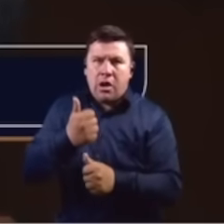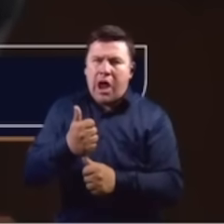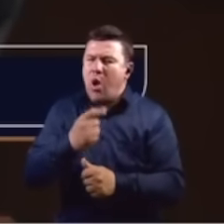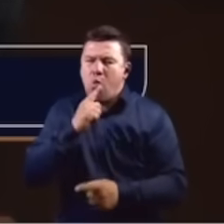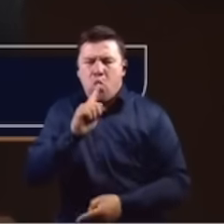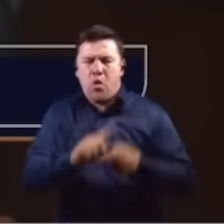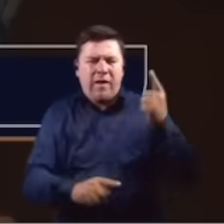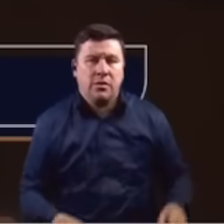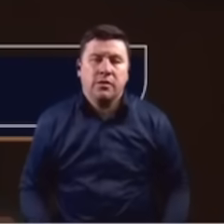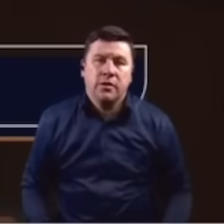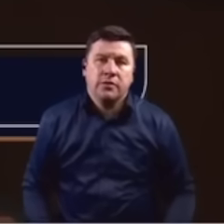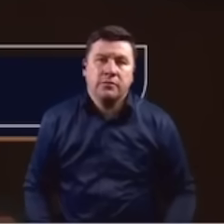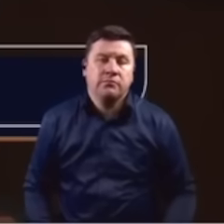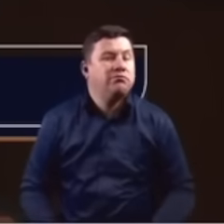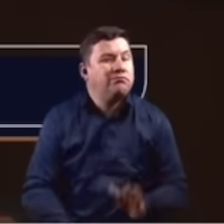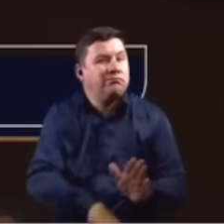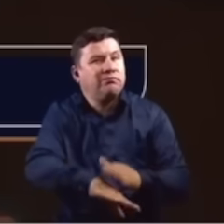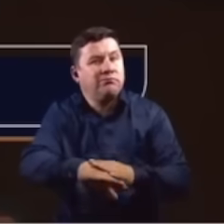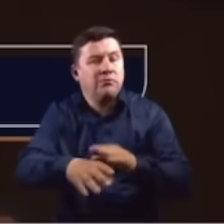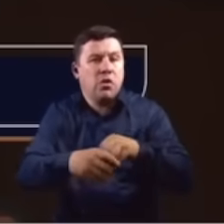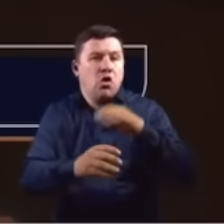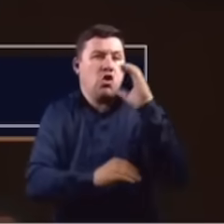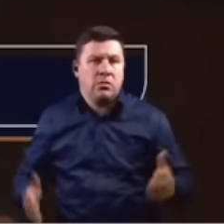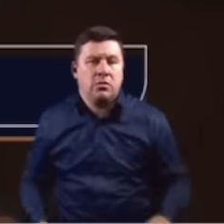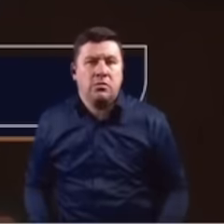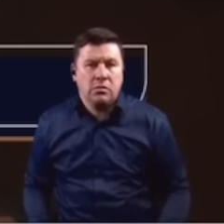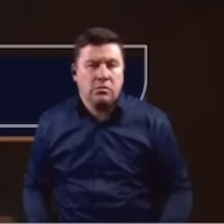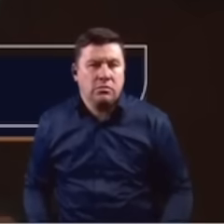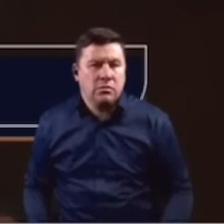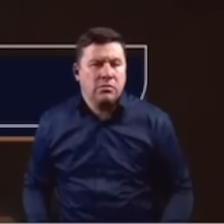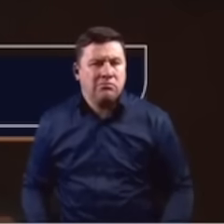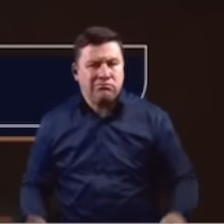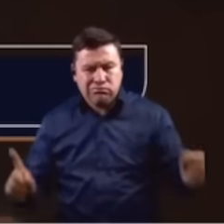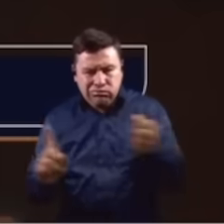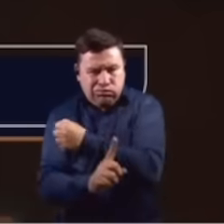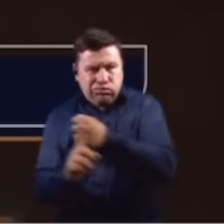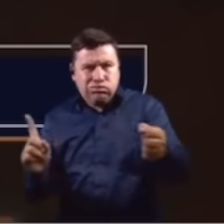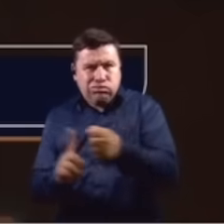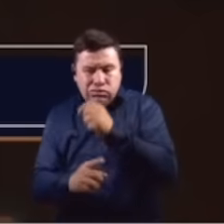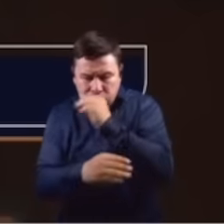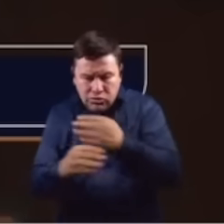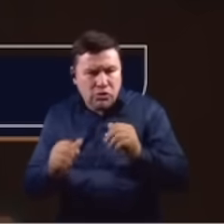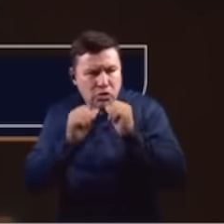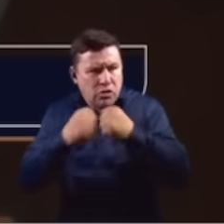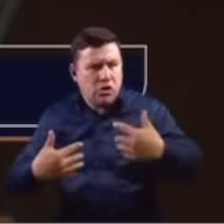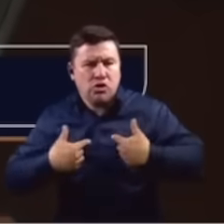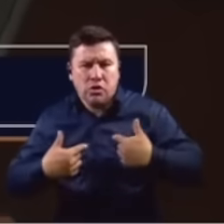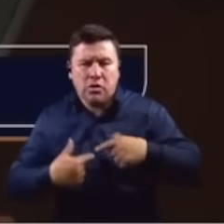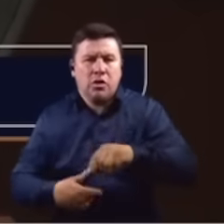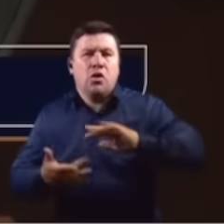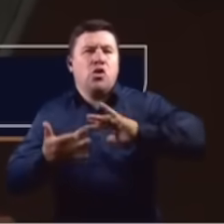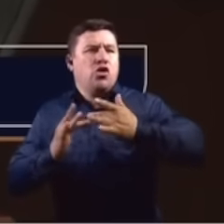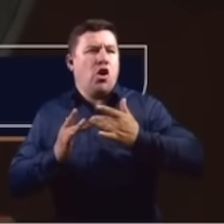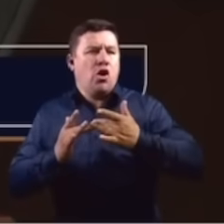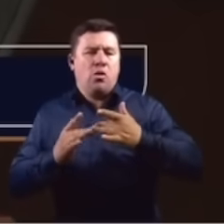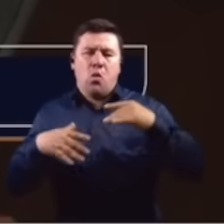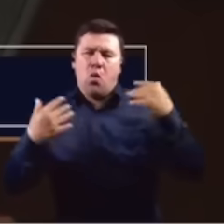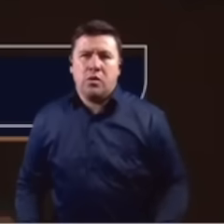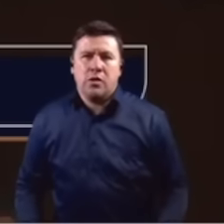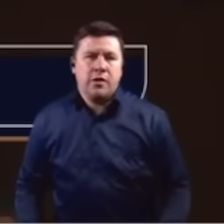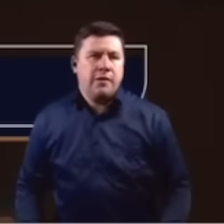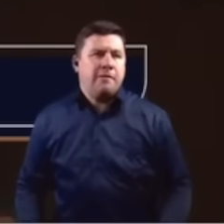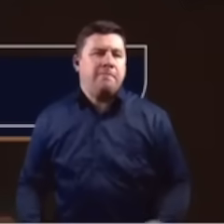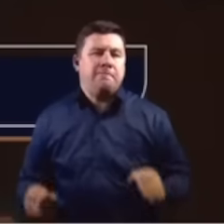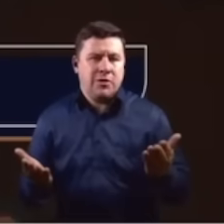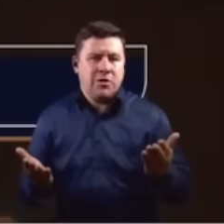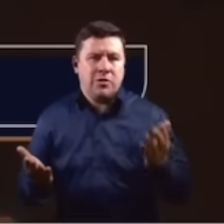para siempre este infierno. Colegas colombianos, el maltrato y la explotación de niños nos tiene que doler inmensamente.